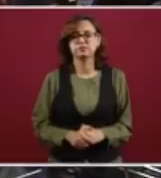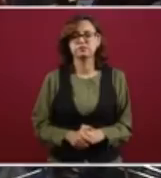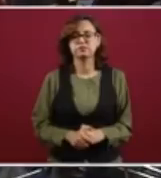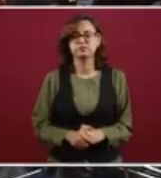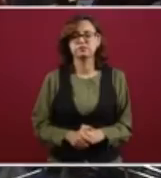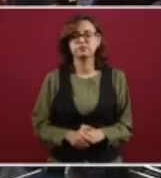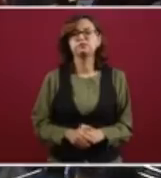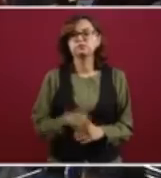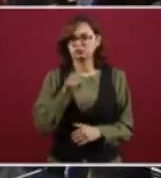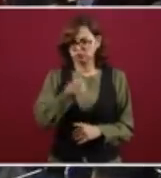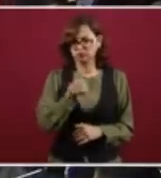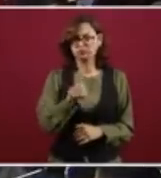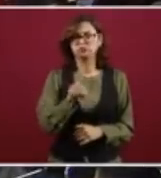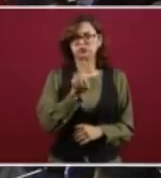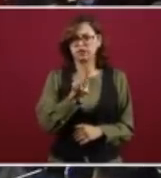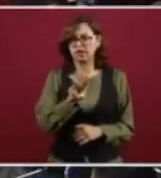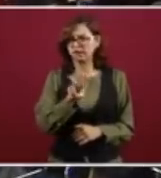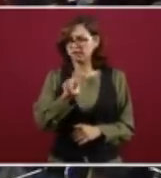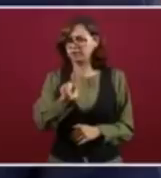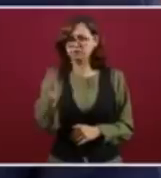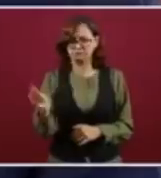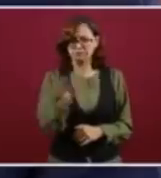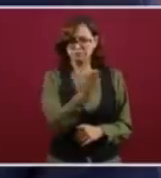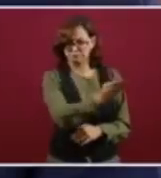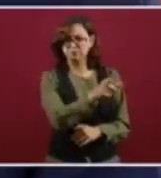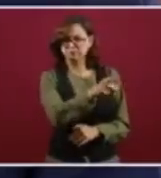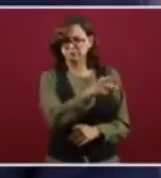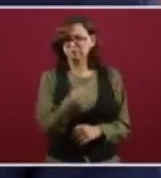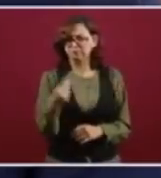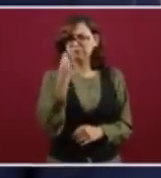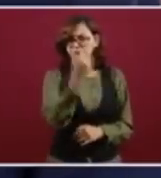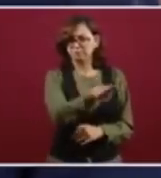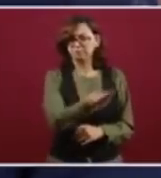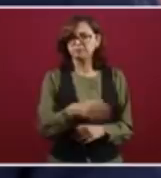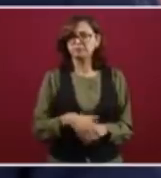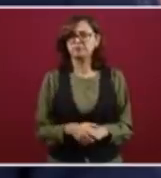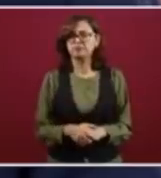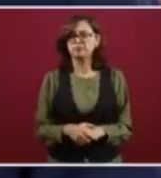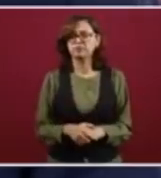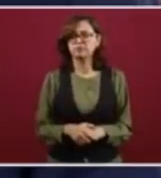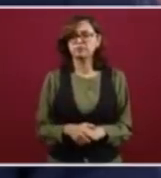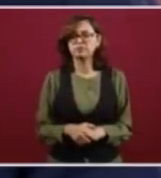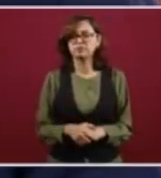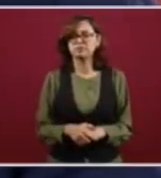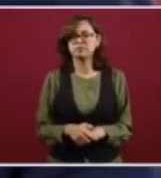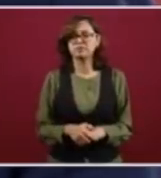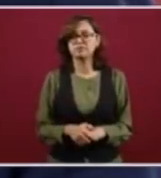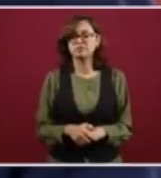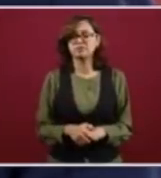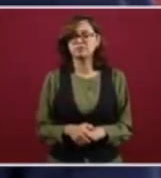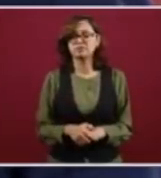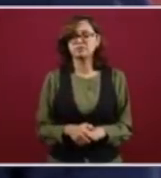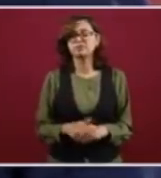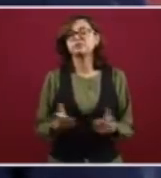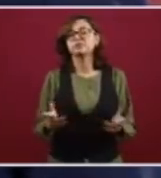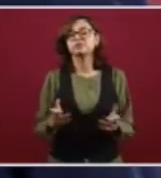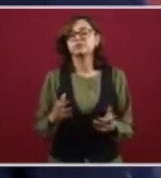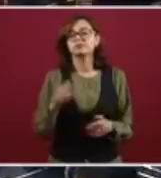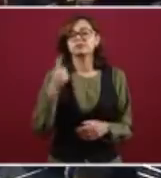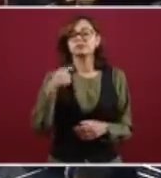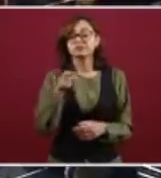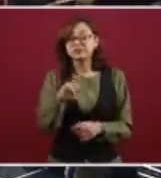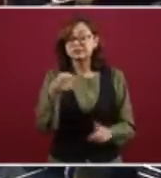Y déjanos tu trabajo audiovisual. Sí, la precisión para mañana.